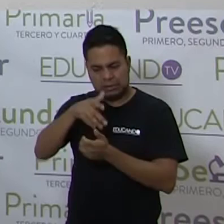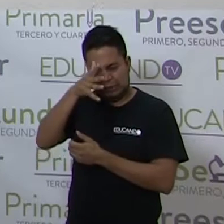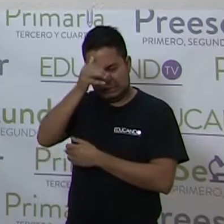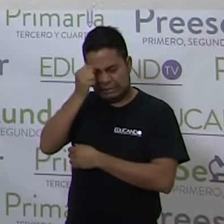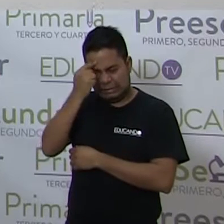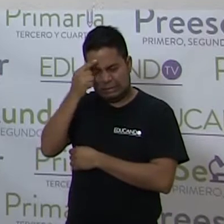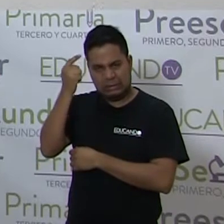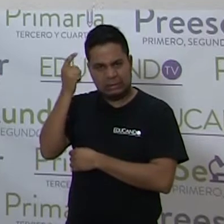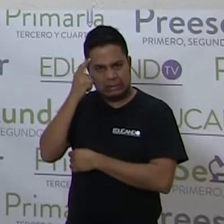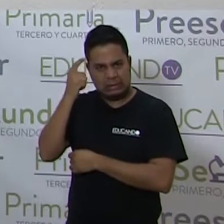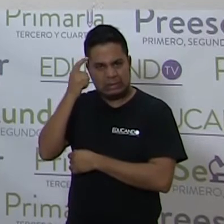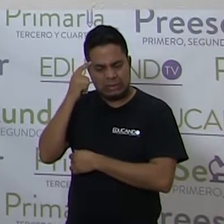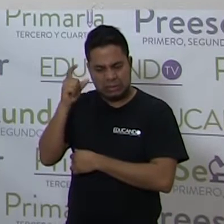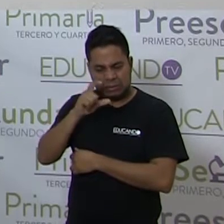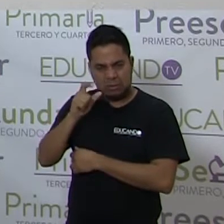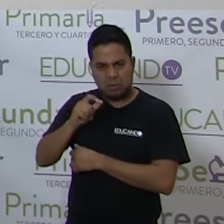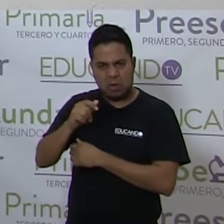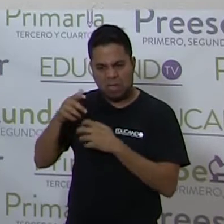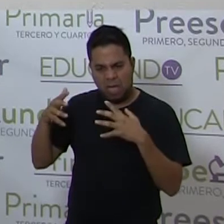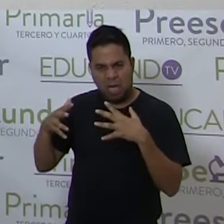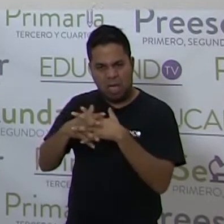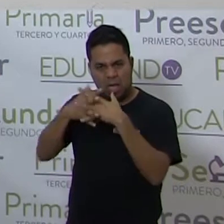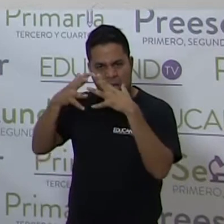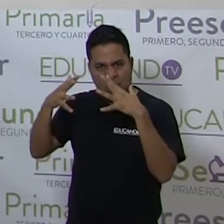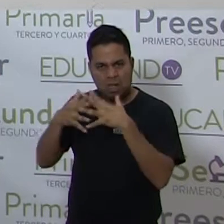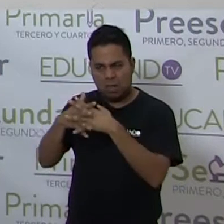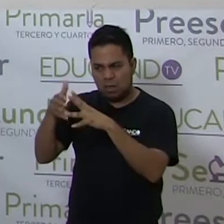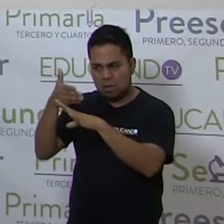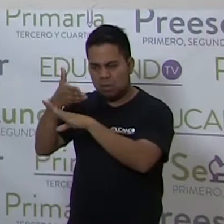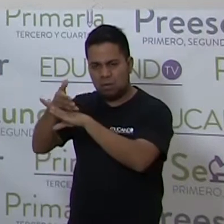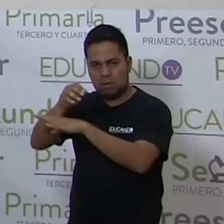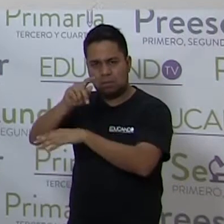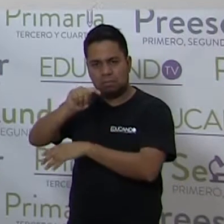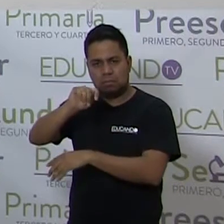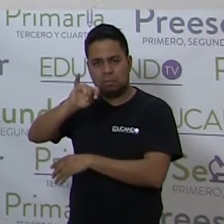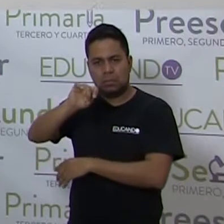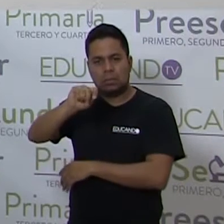y violencia vividas durante la guerra contra los titanes.